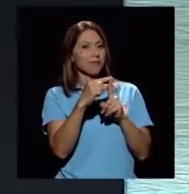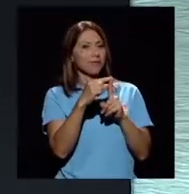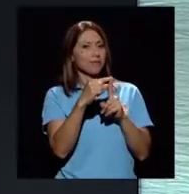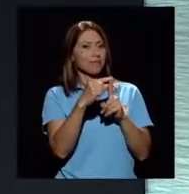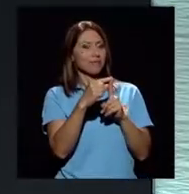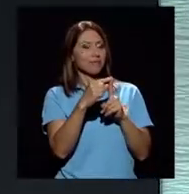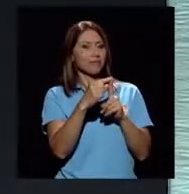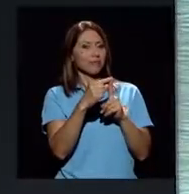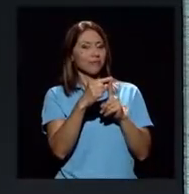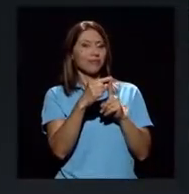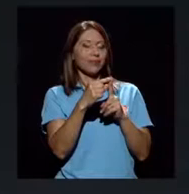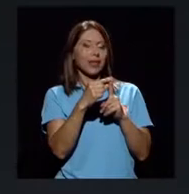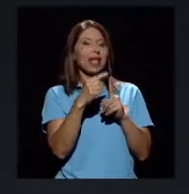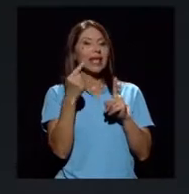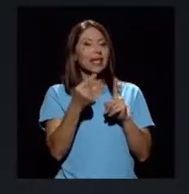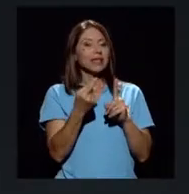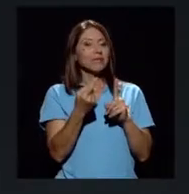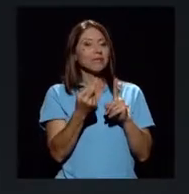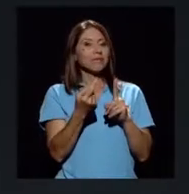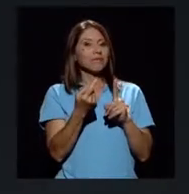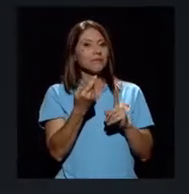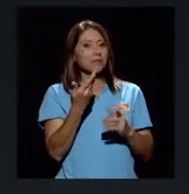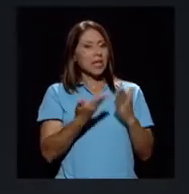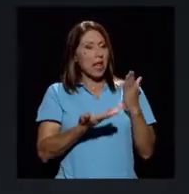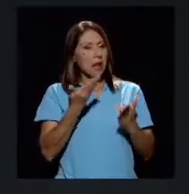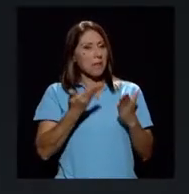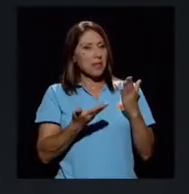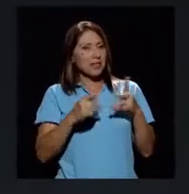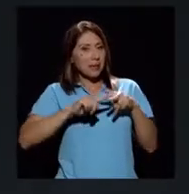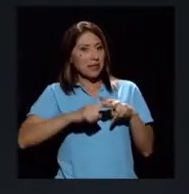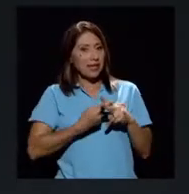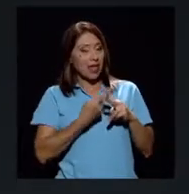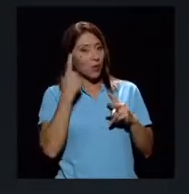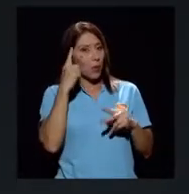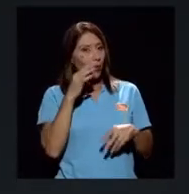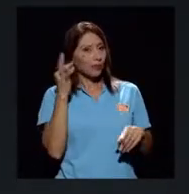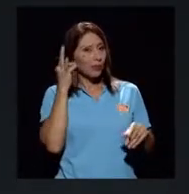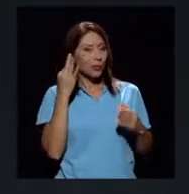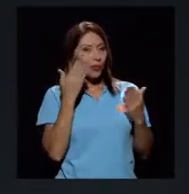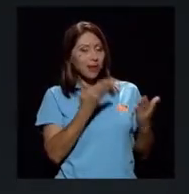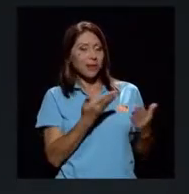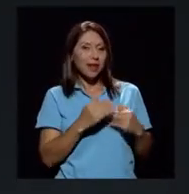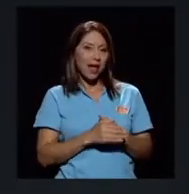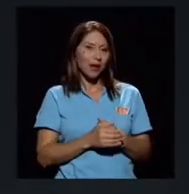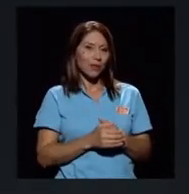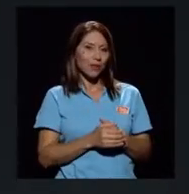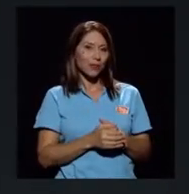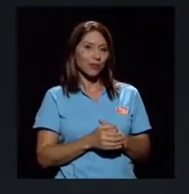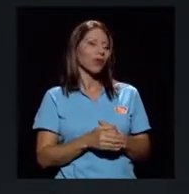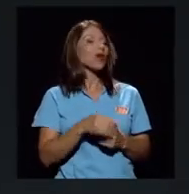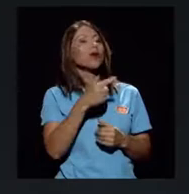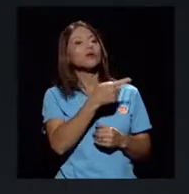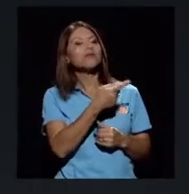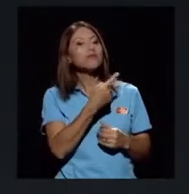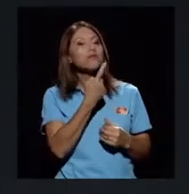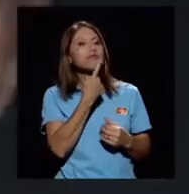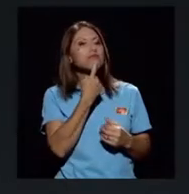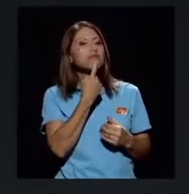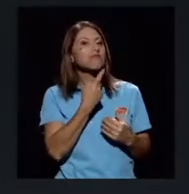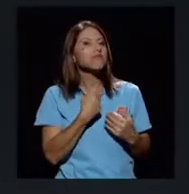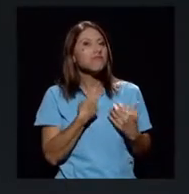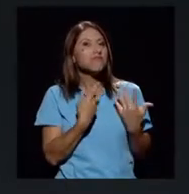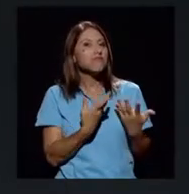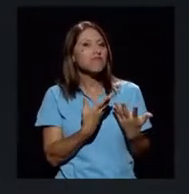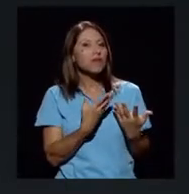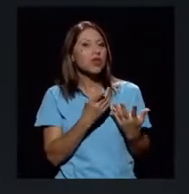y de nuevo, tal vez ahora empezando por Doña Milagro, me lo ubican en la